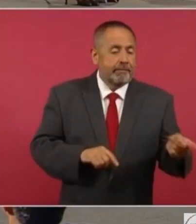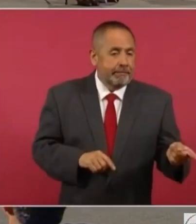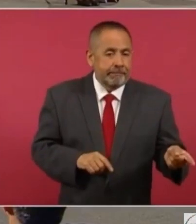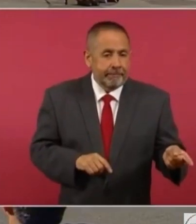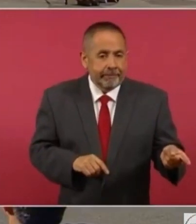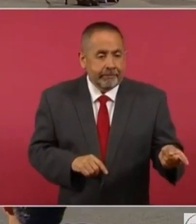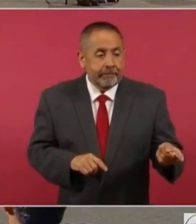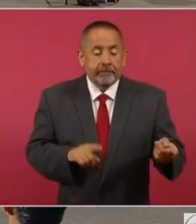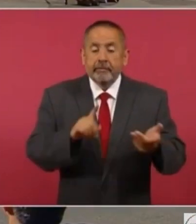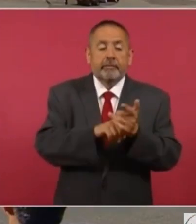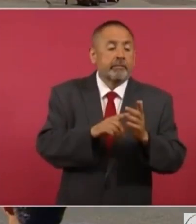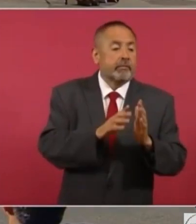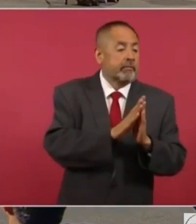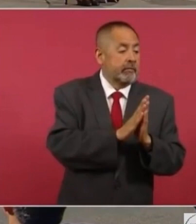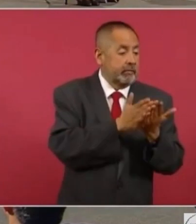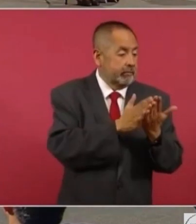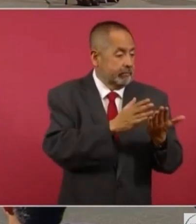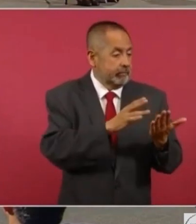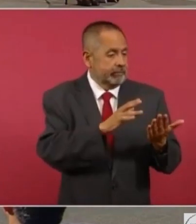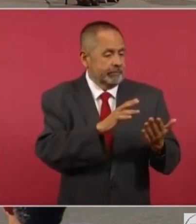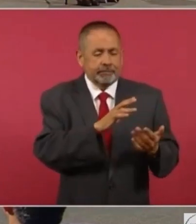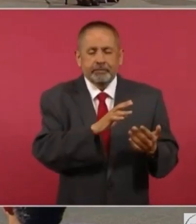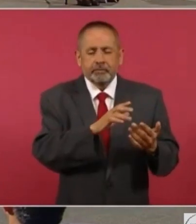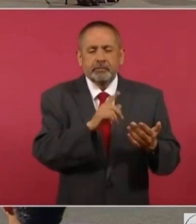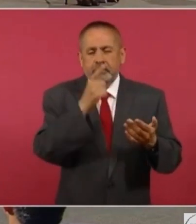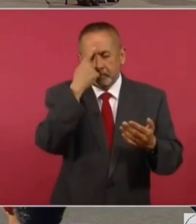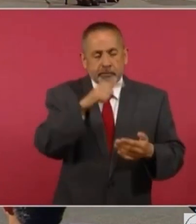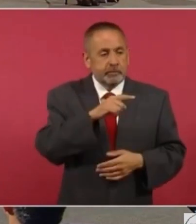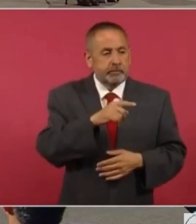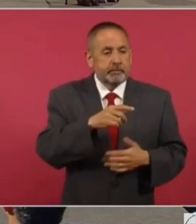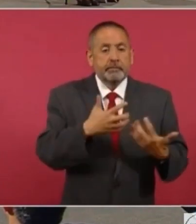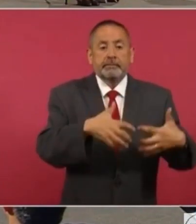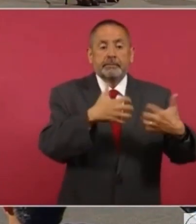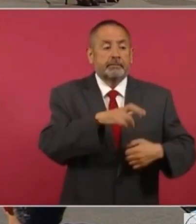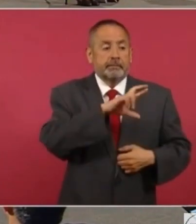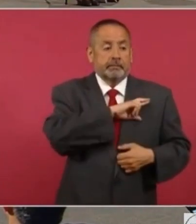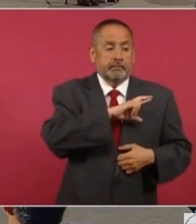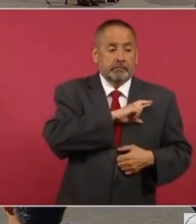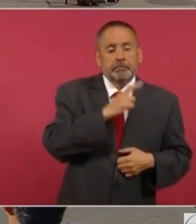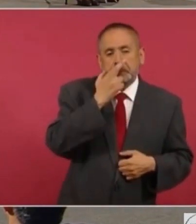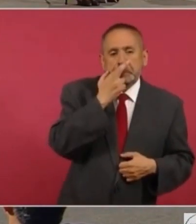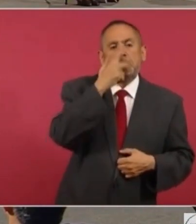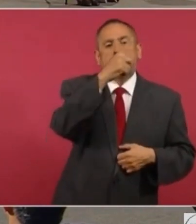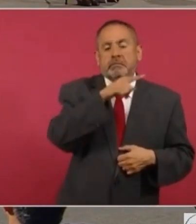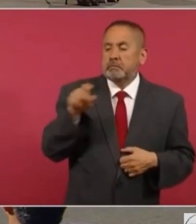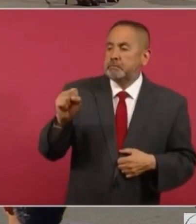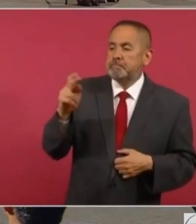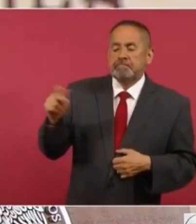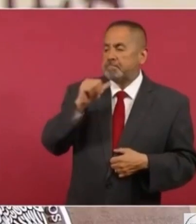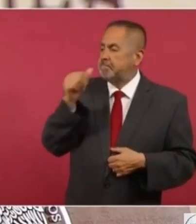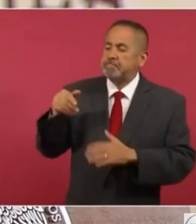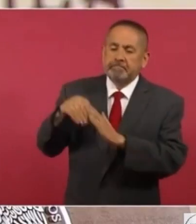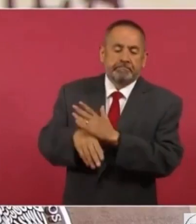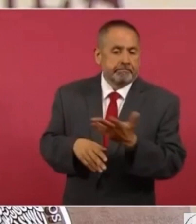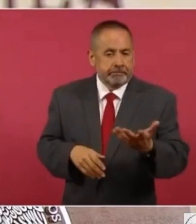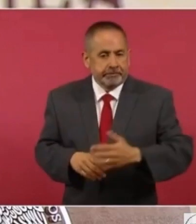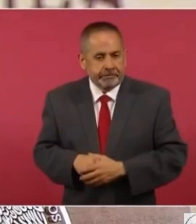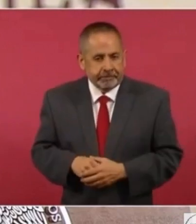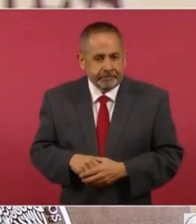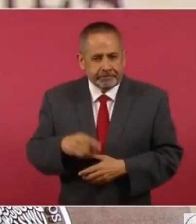iniciativa privada de eficiencias educativas". Pero veamos lo que argumenta, pues muestra los avances de la